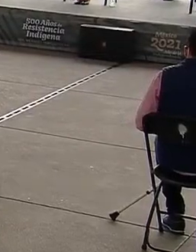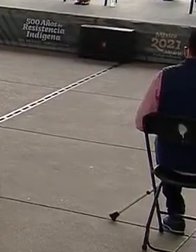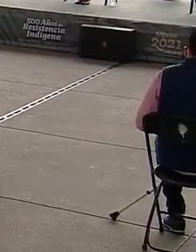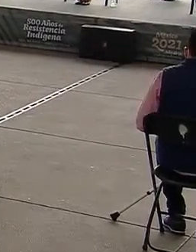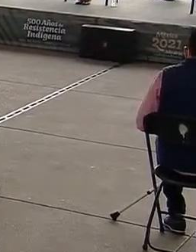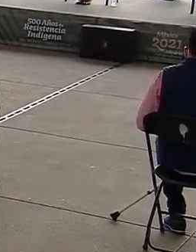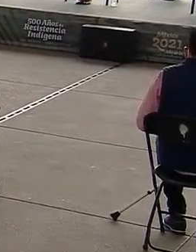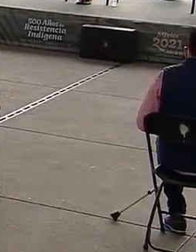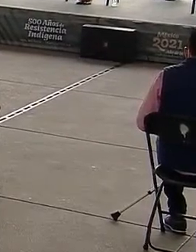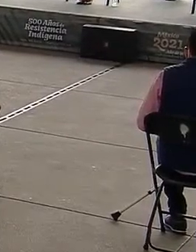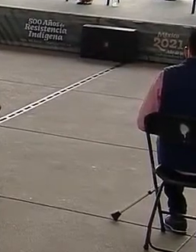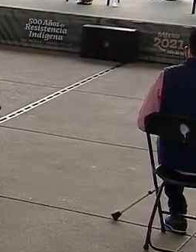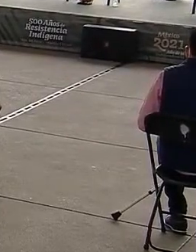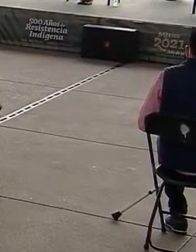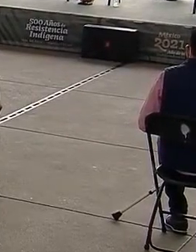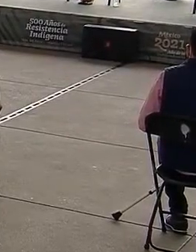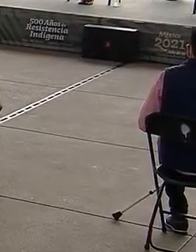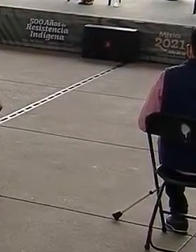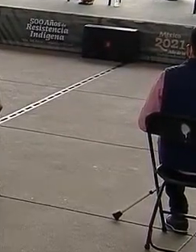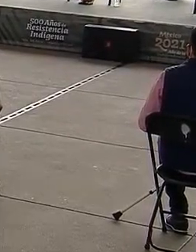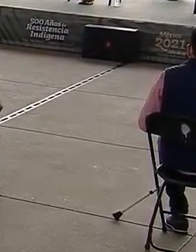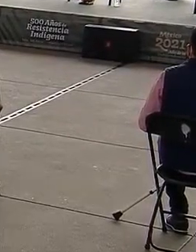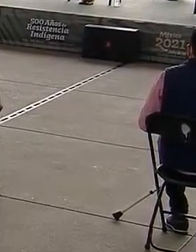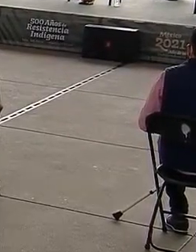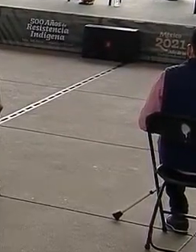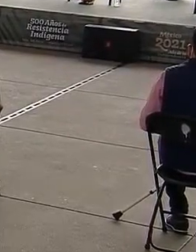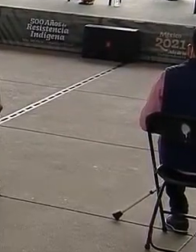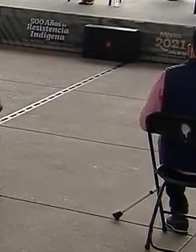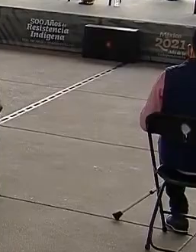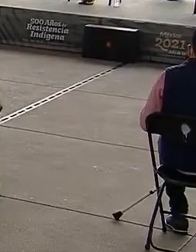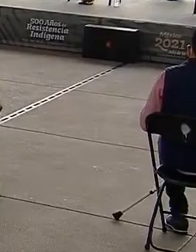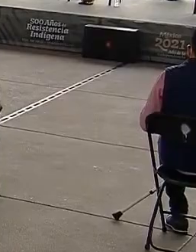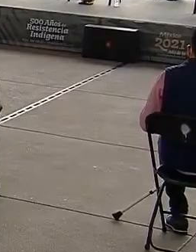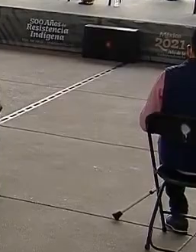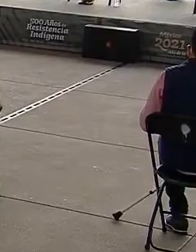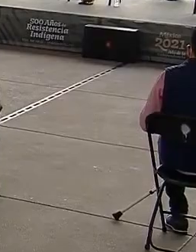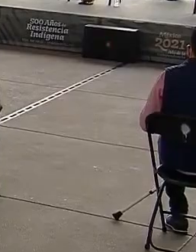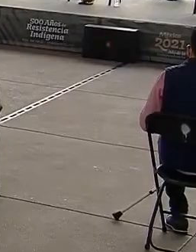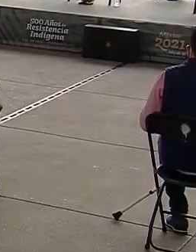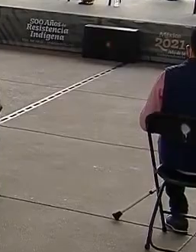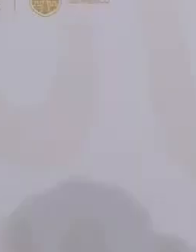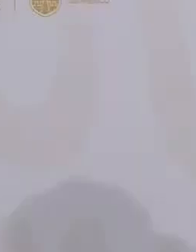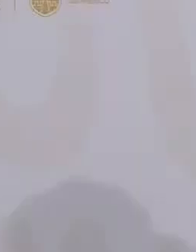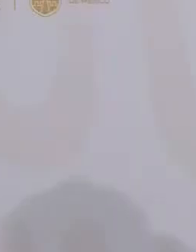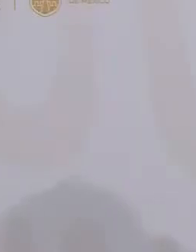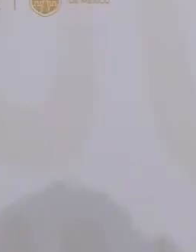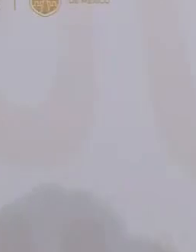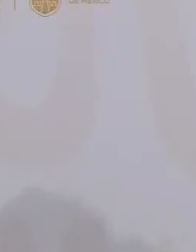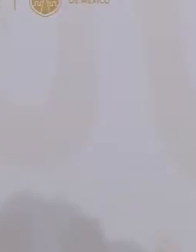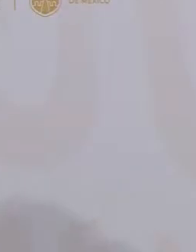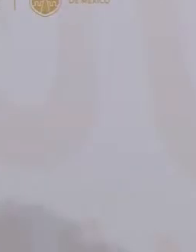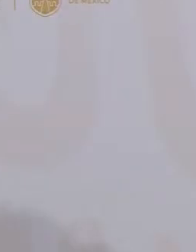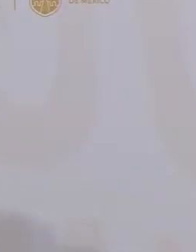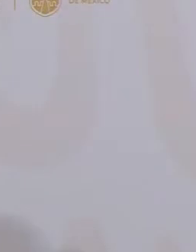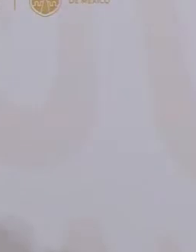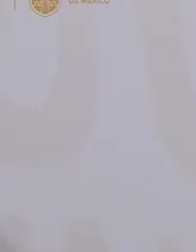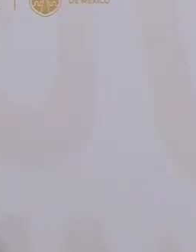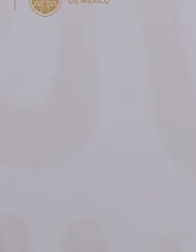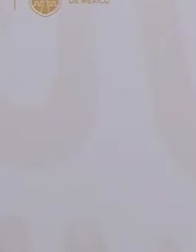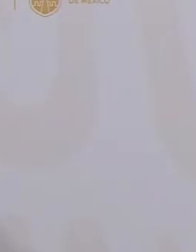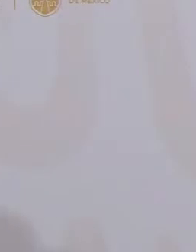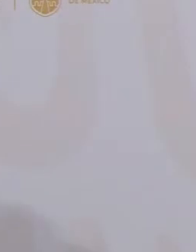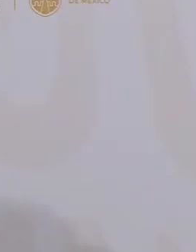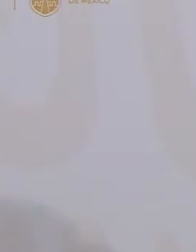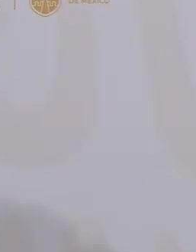señora Sheinbaum, invitados distinguidos, muchas gracias por invitarme a este evento histórico en la Ciudad de México. Me siento